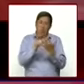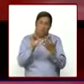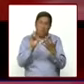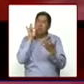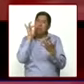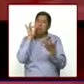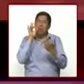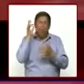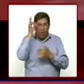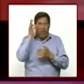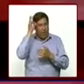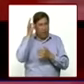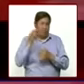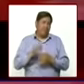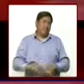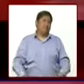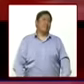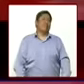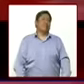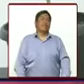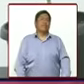ellos en reemplazo de Juan Lanchita.